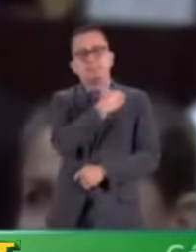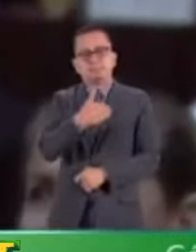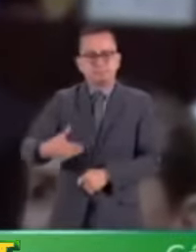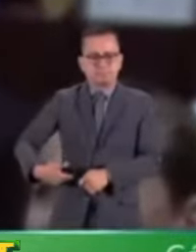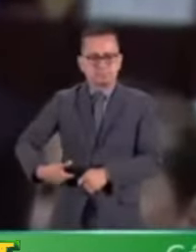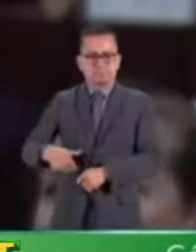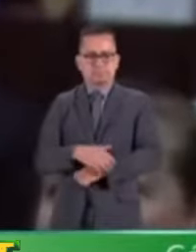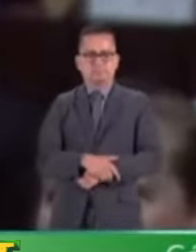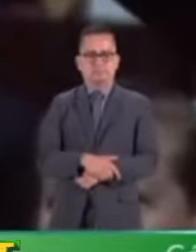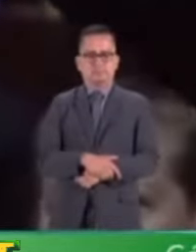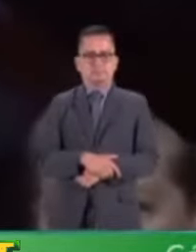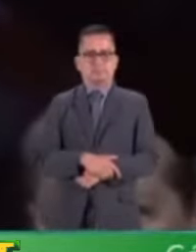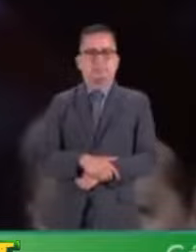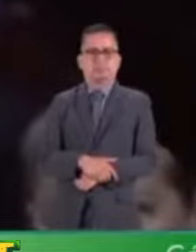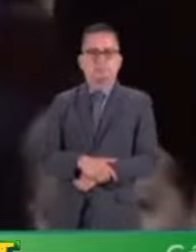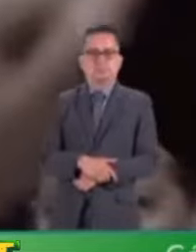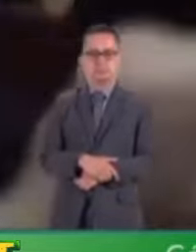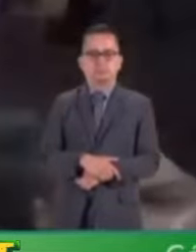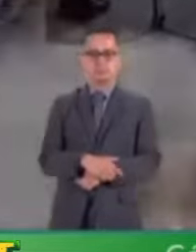¡presidente!